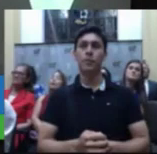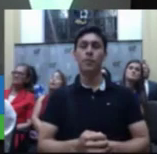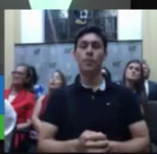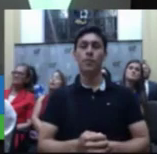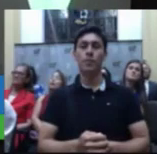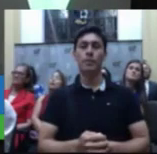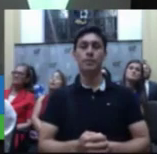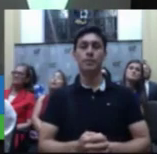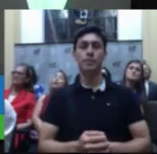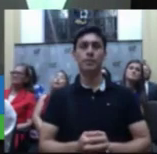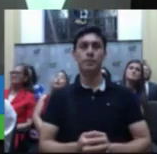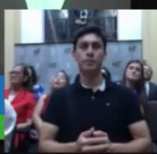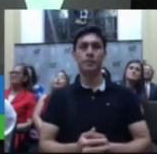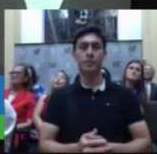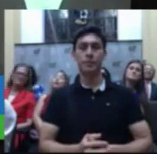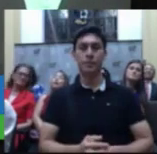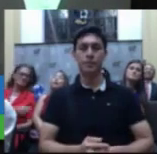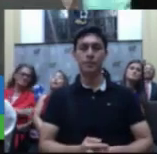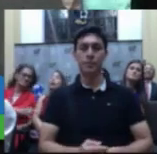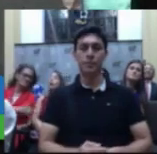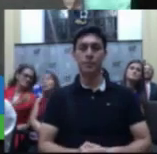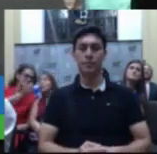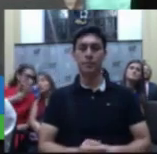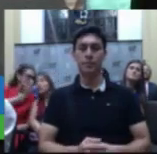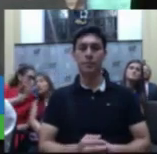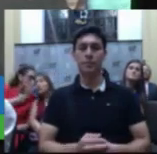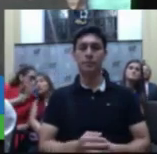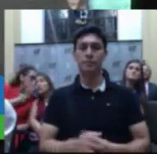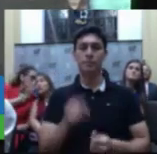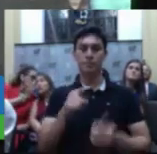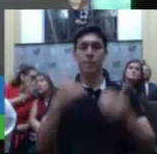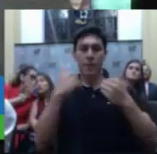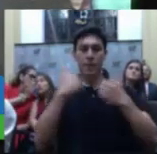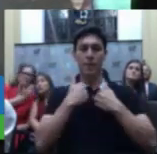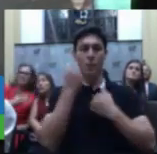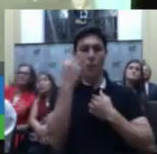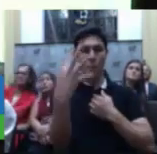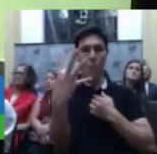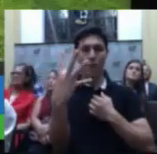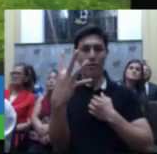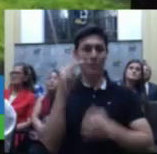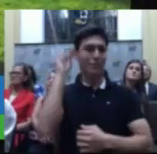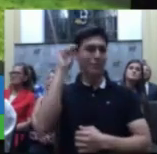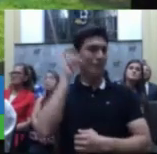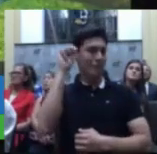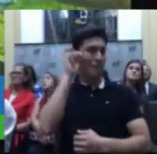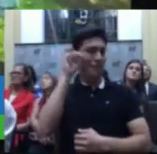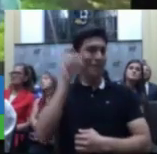Tiene además 4 nietos,